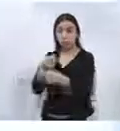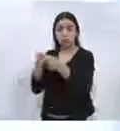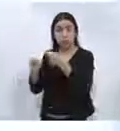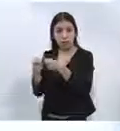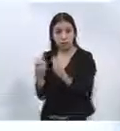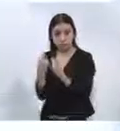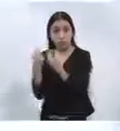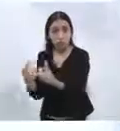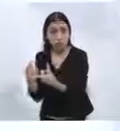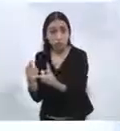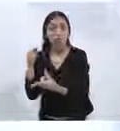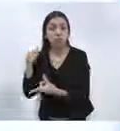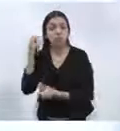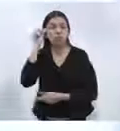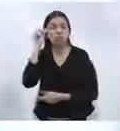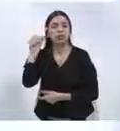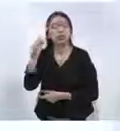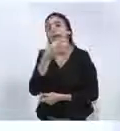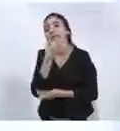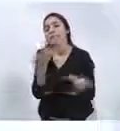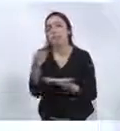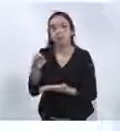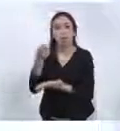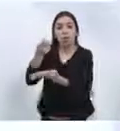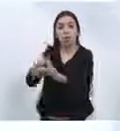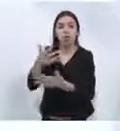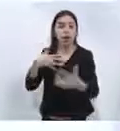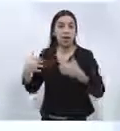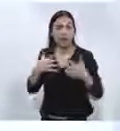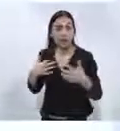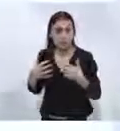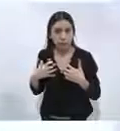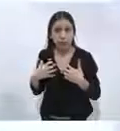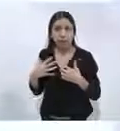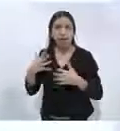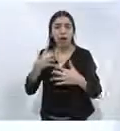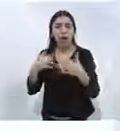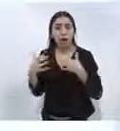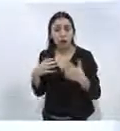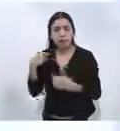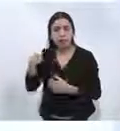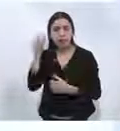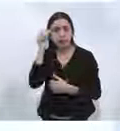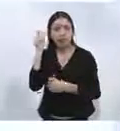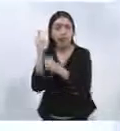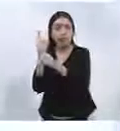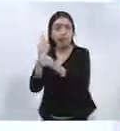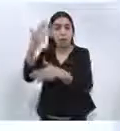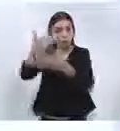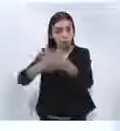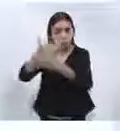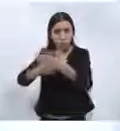vamos, por decirte, si van a comprar animales de invernada, le requerimos la documentación